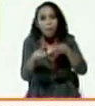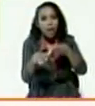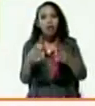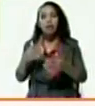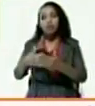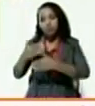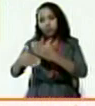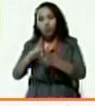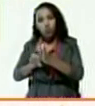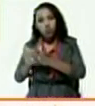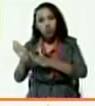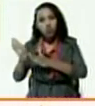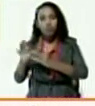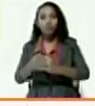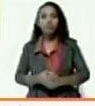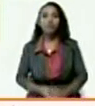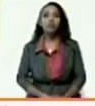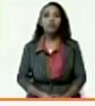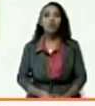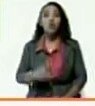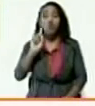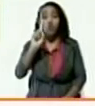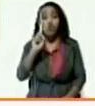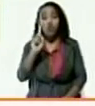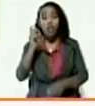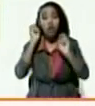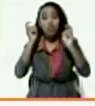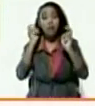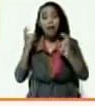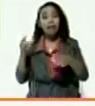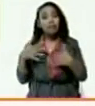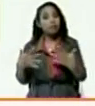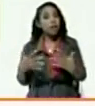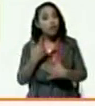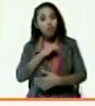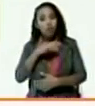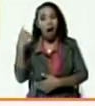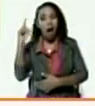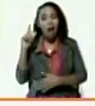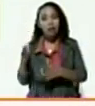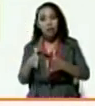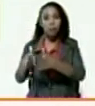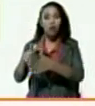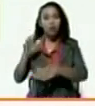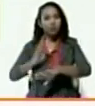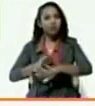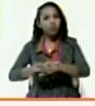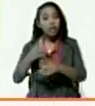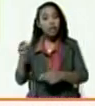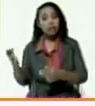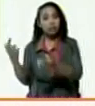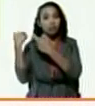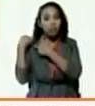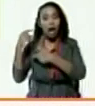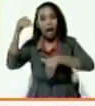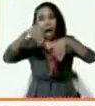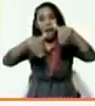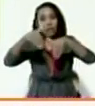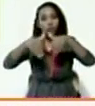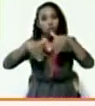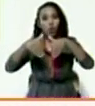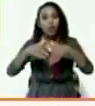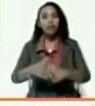paso a paso. Uno de los escalones que tenemos en el camino precisamente corresponde a las elecciones